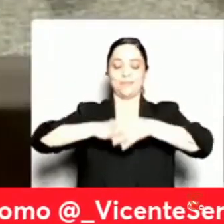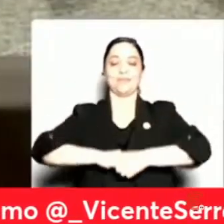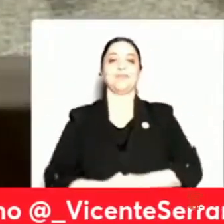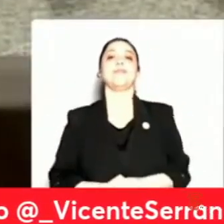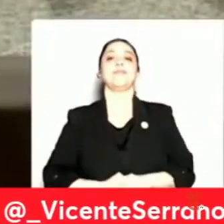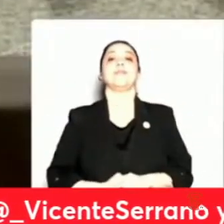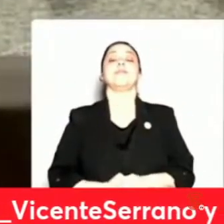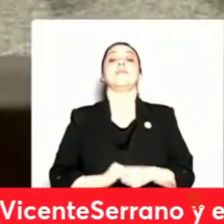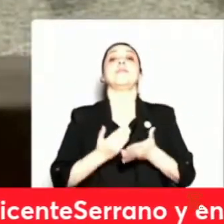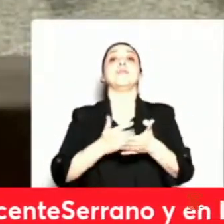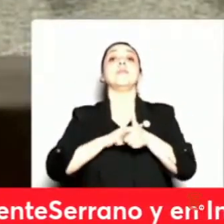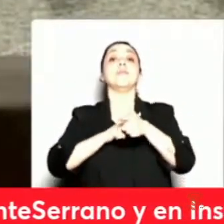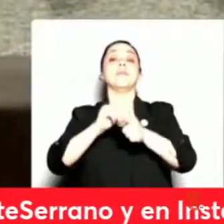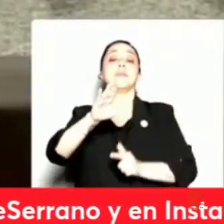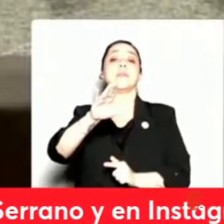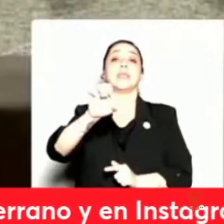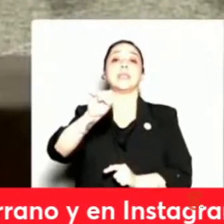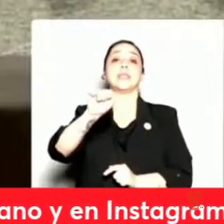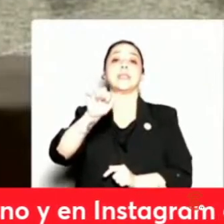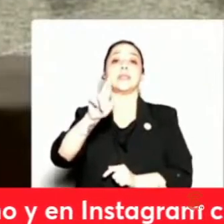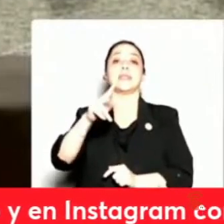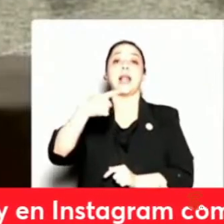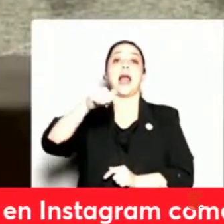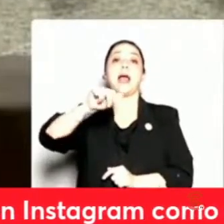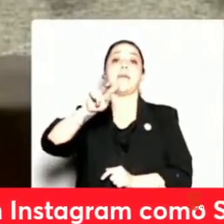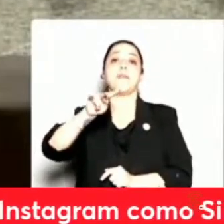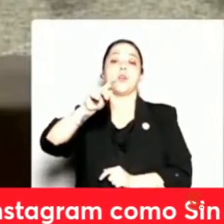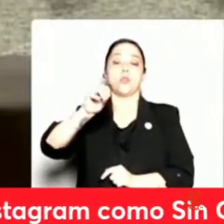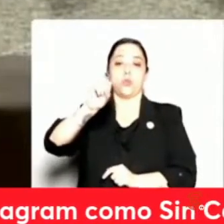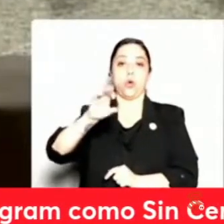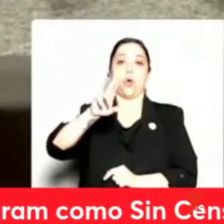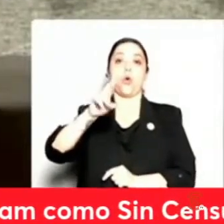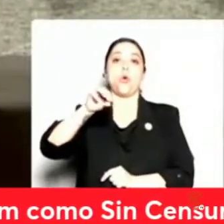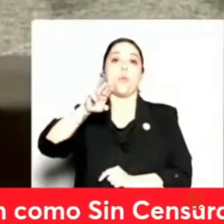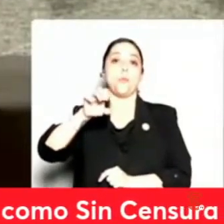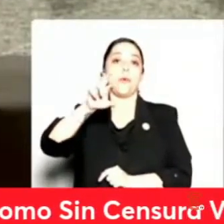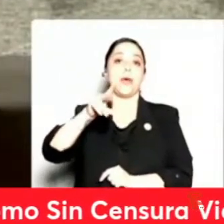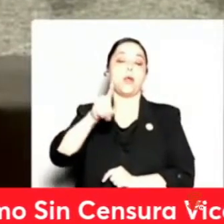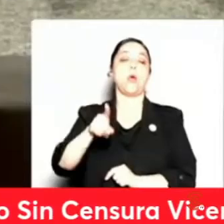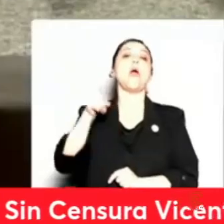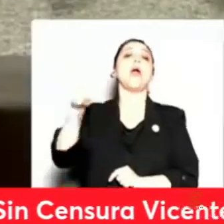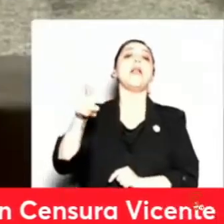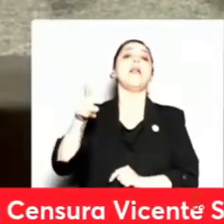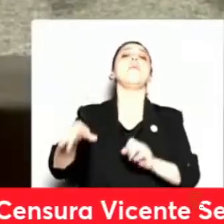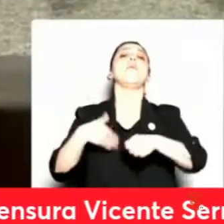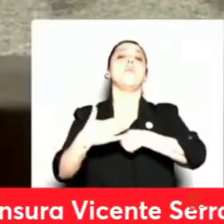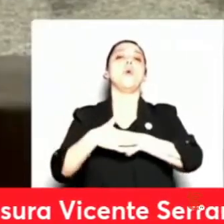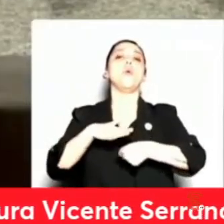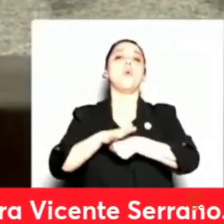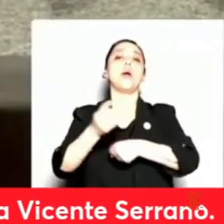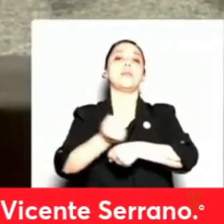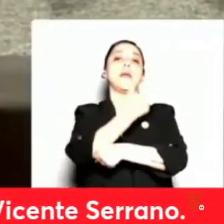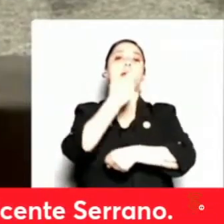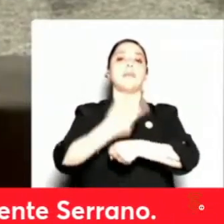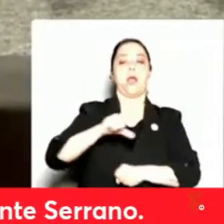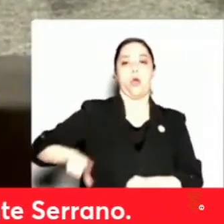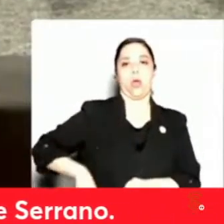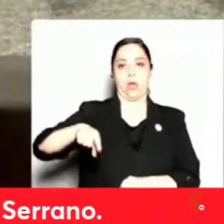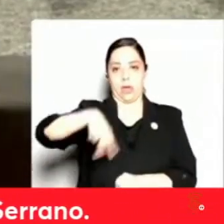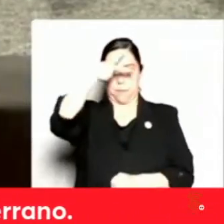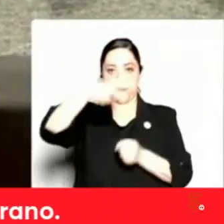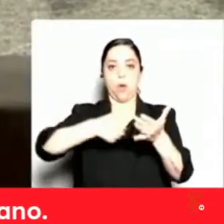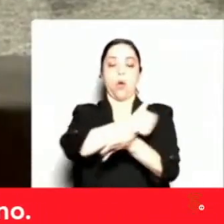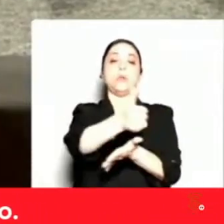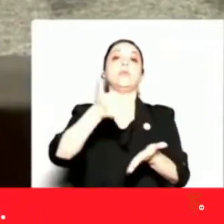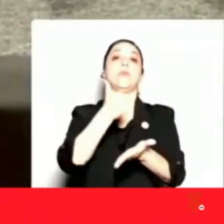Continuamos con César Cravioto Romero. Él será secretario de Gobierno de la Ciudad de